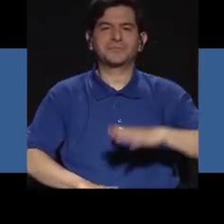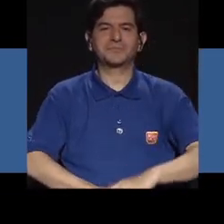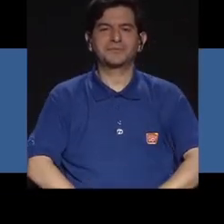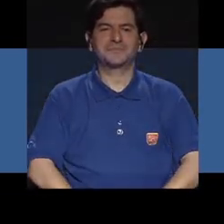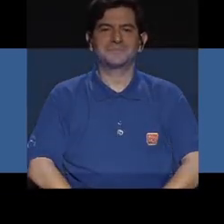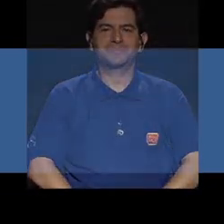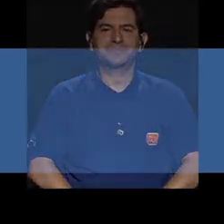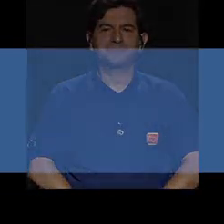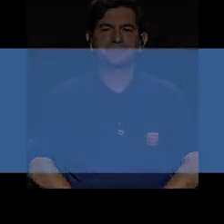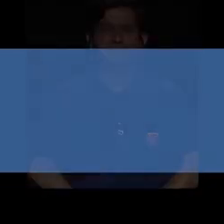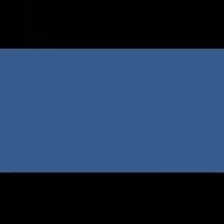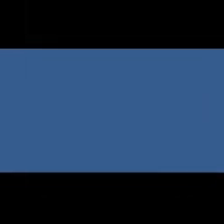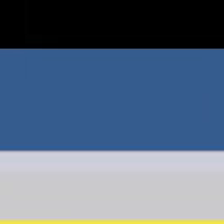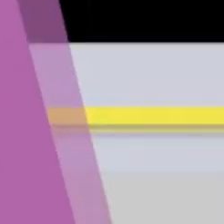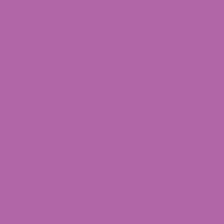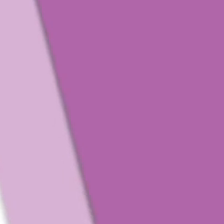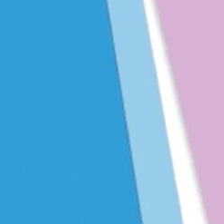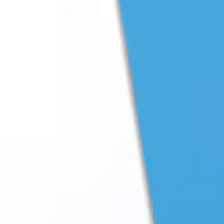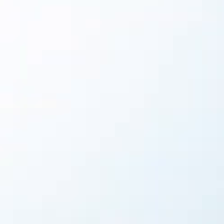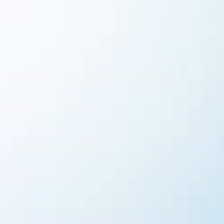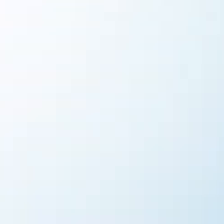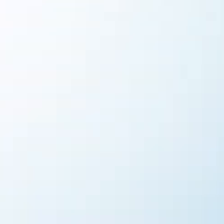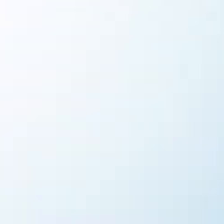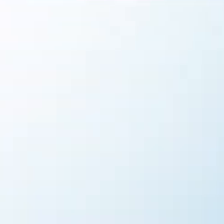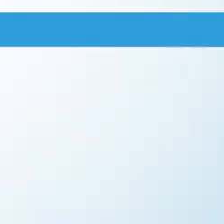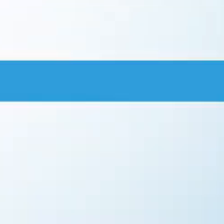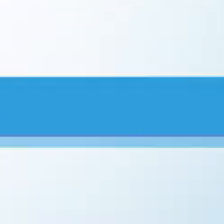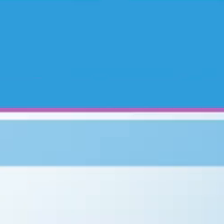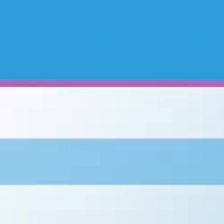Continúe con más de Vivir Mejor.